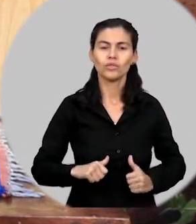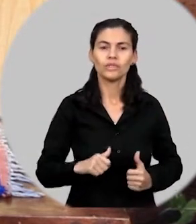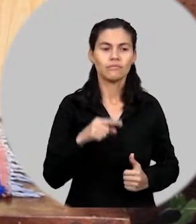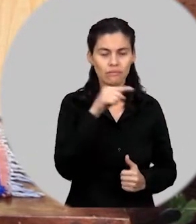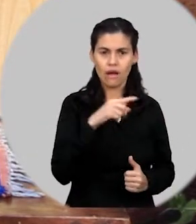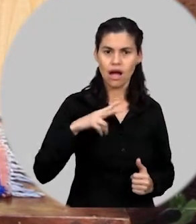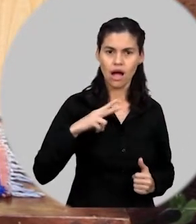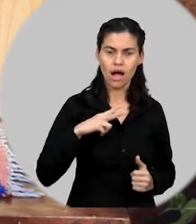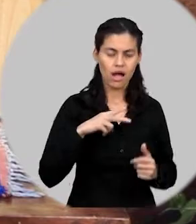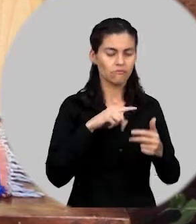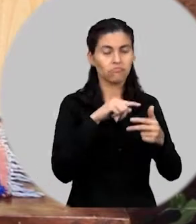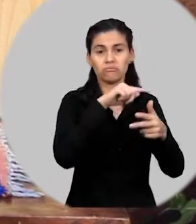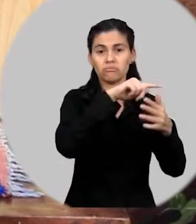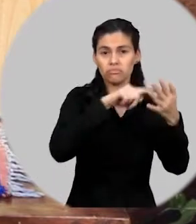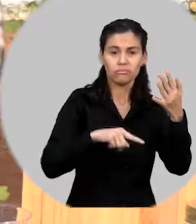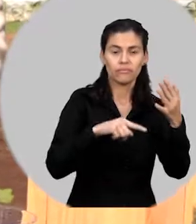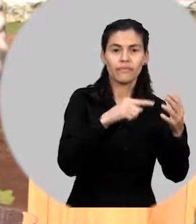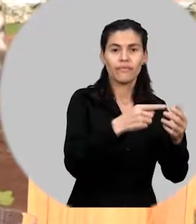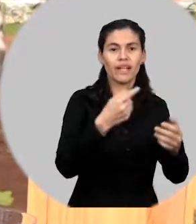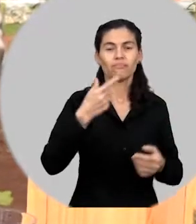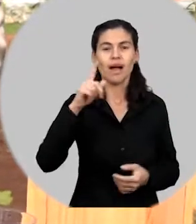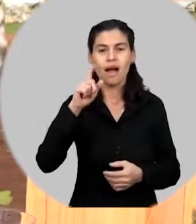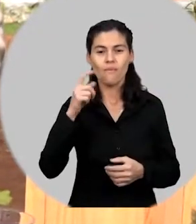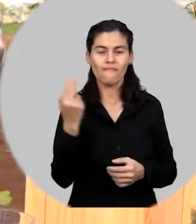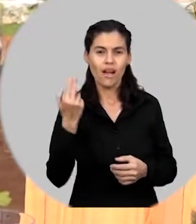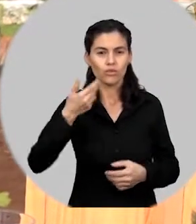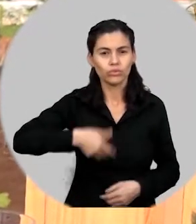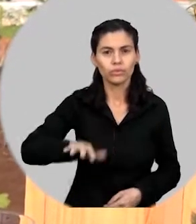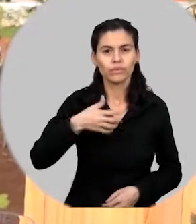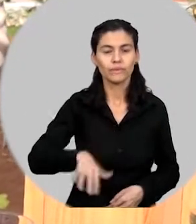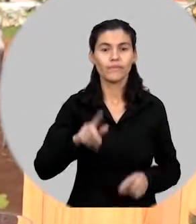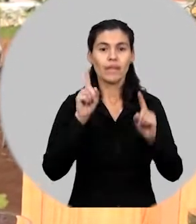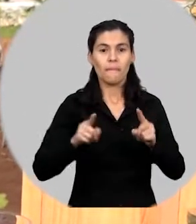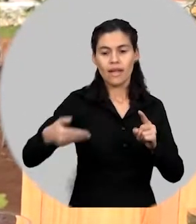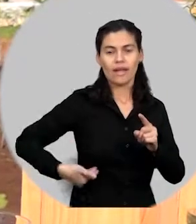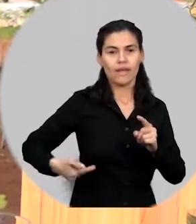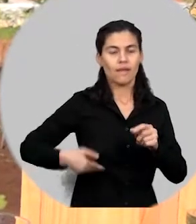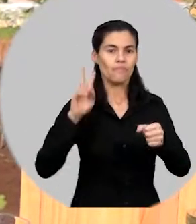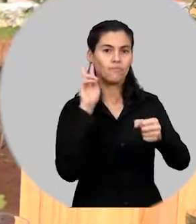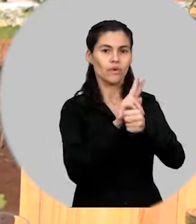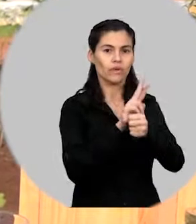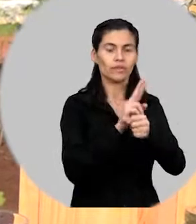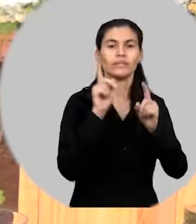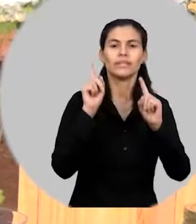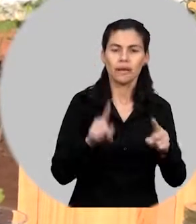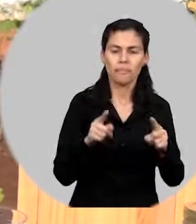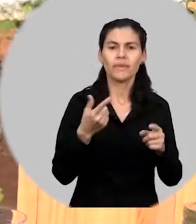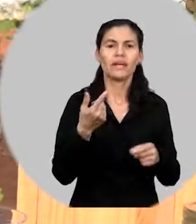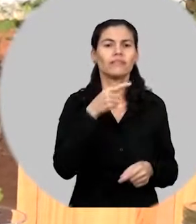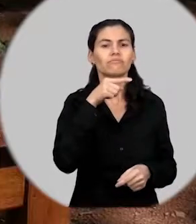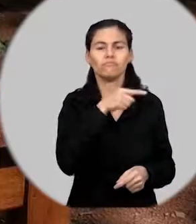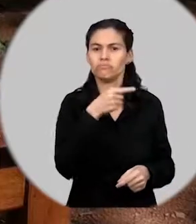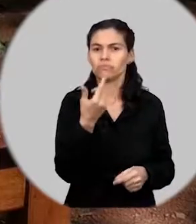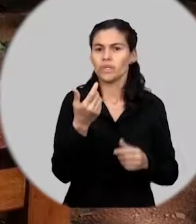variedades que tenemos aquí, encontramos que son diuréticos, antiinflamatorios y protectores hepáticos. También